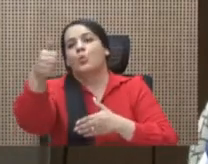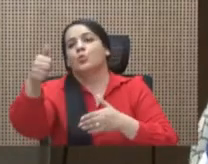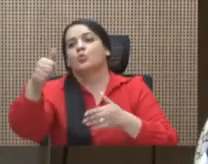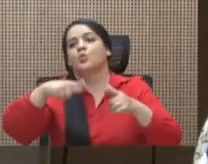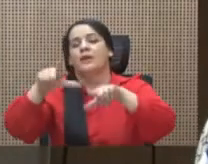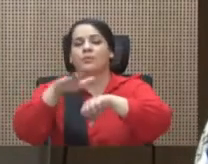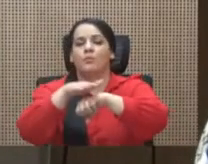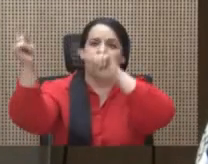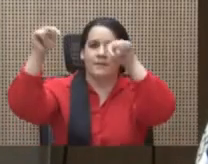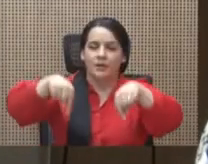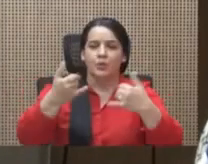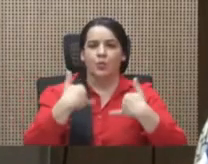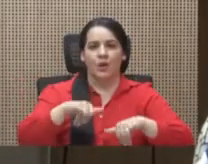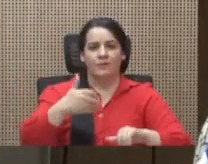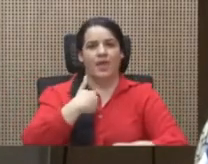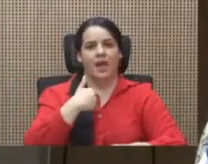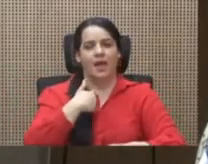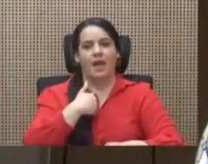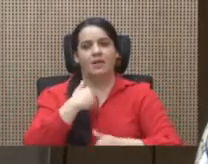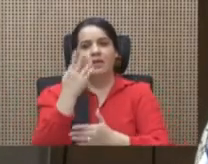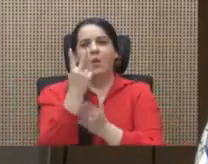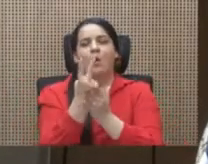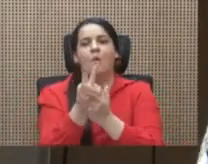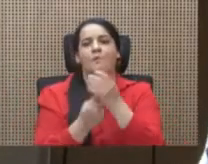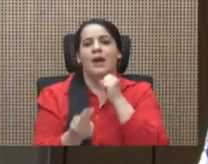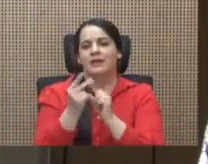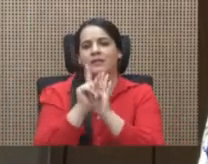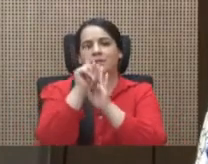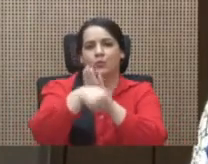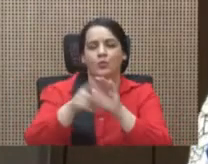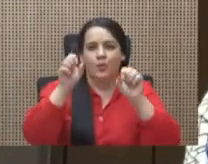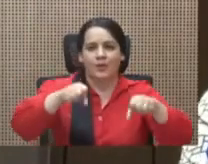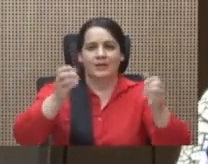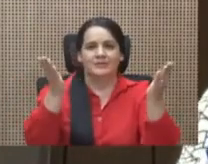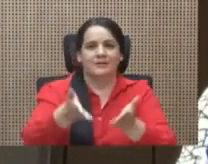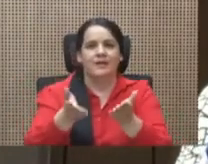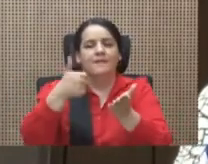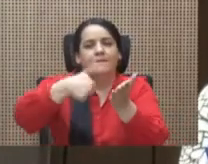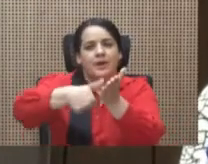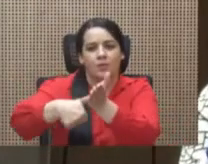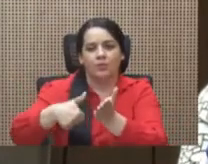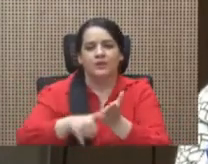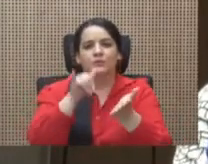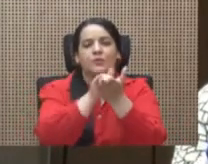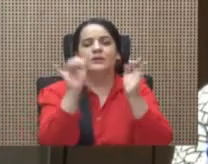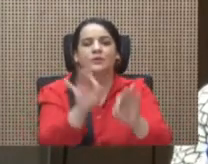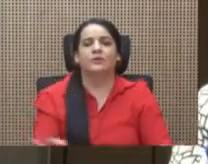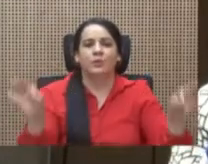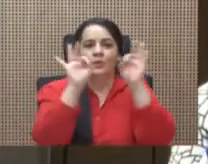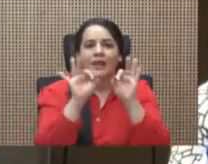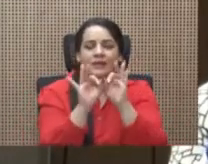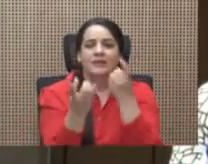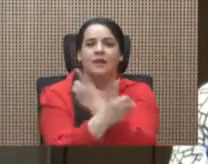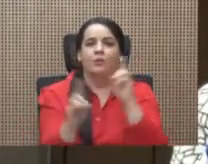bajen, todavía les quedan un par de minutos, para poder estar presentes para esta votación. Es importante que los